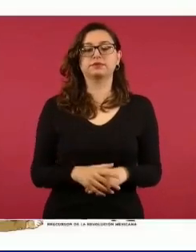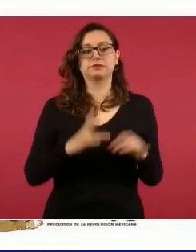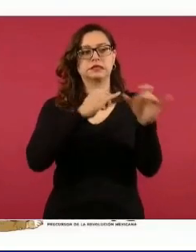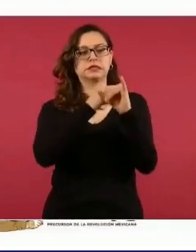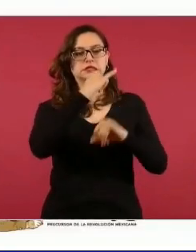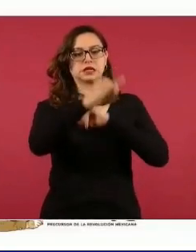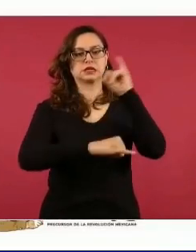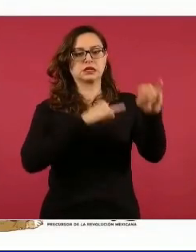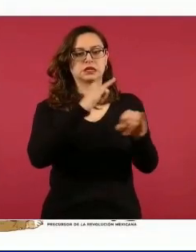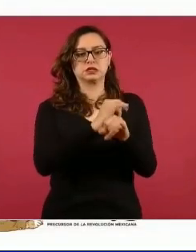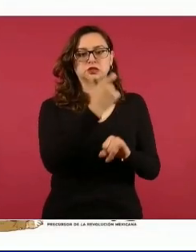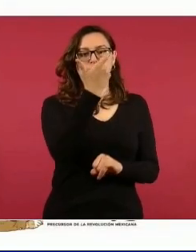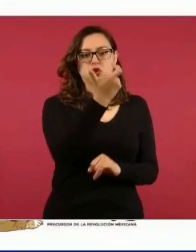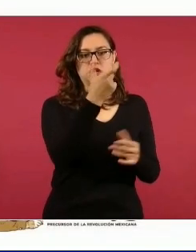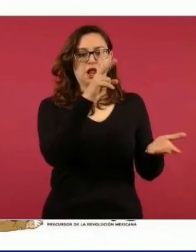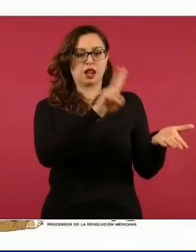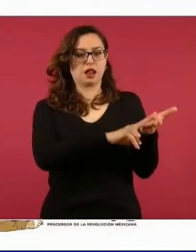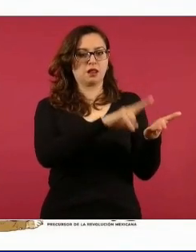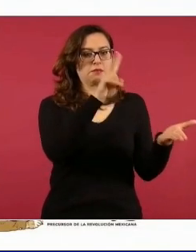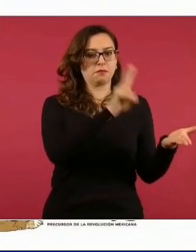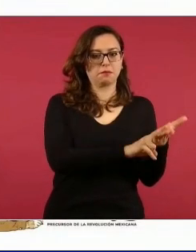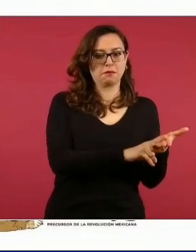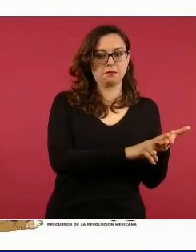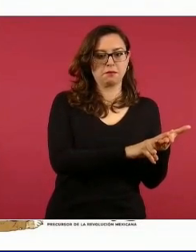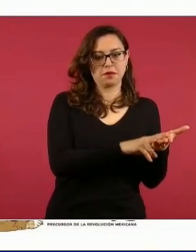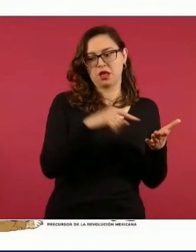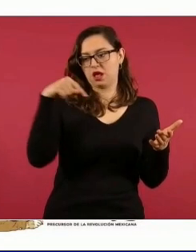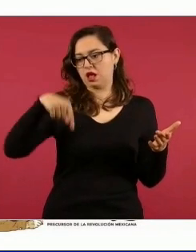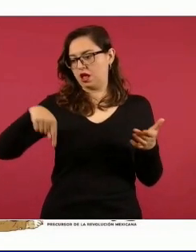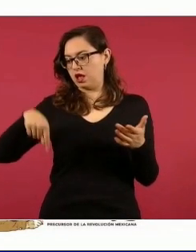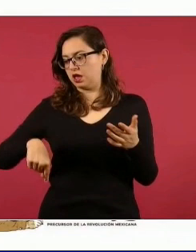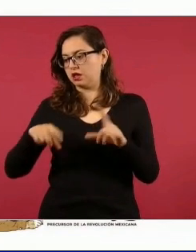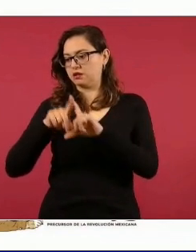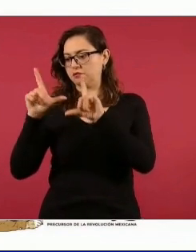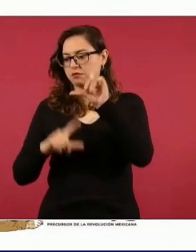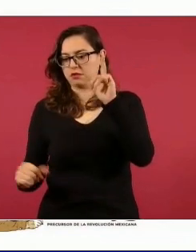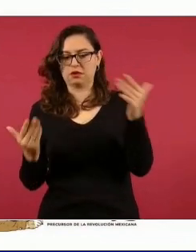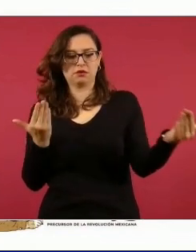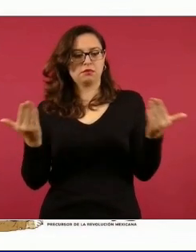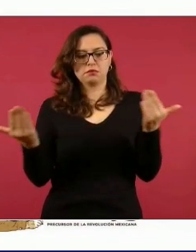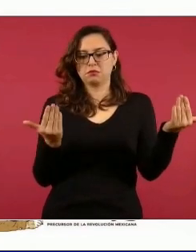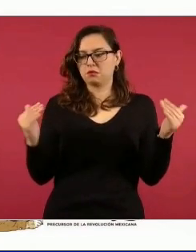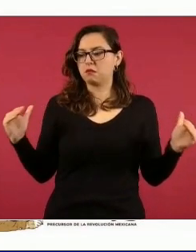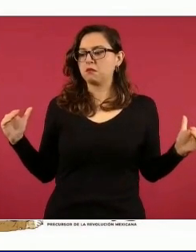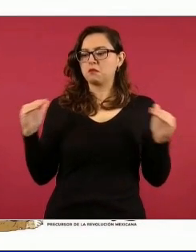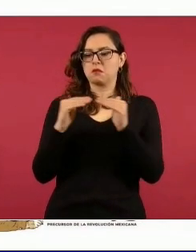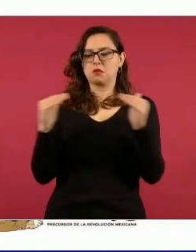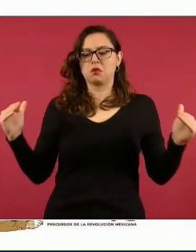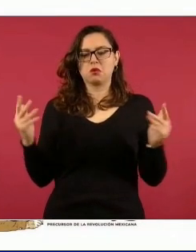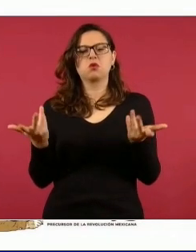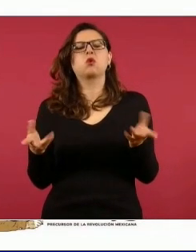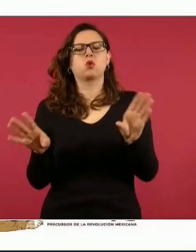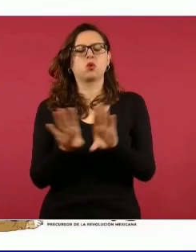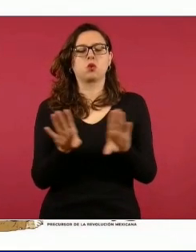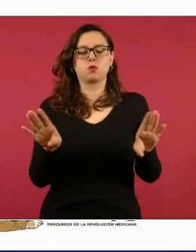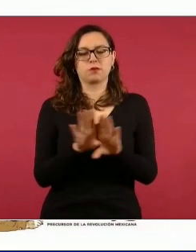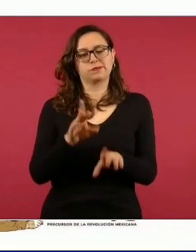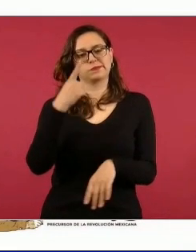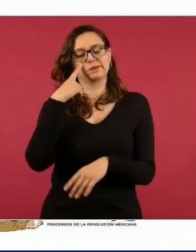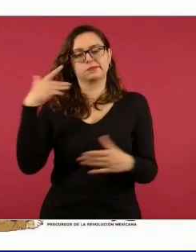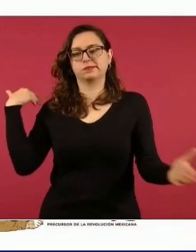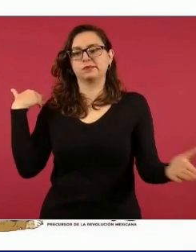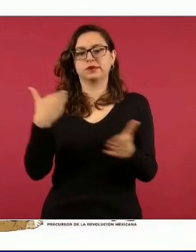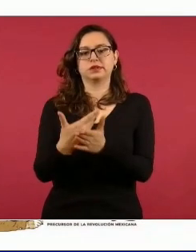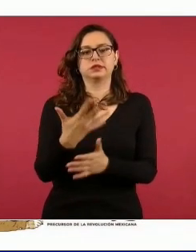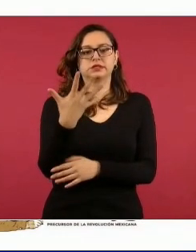pesos y a kilos el precio internacional con corte el 5 de octubre,